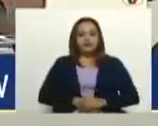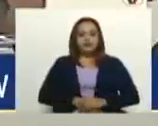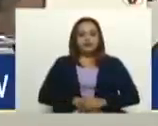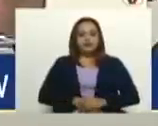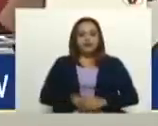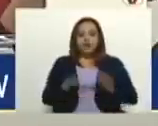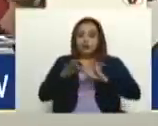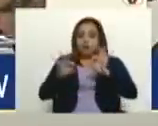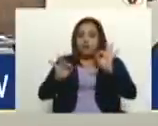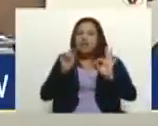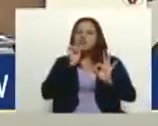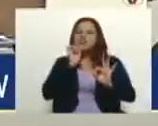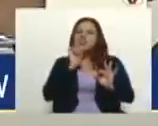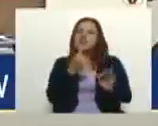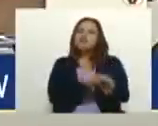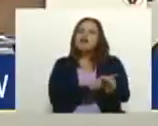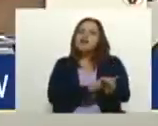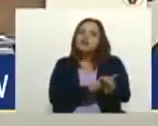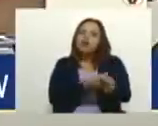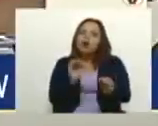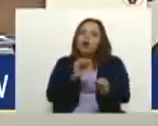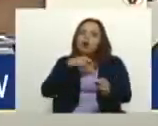Específicamente sus padres o sus hermanos.